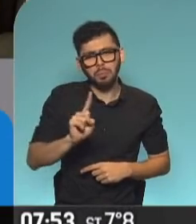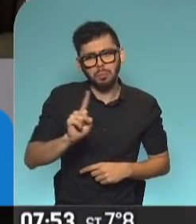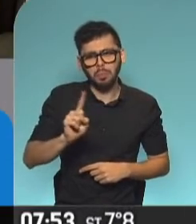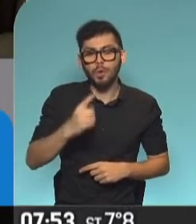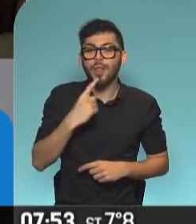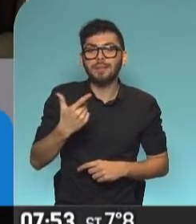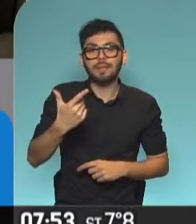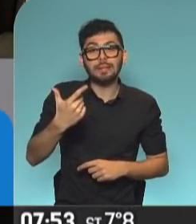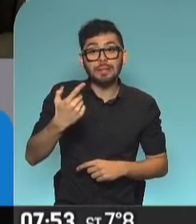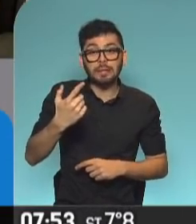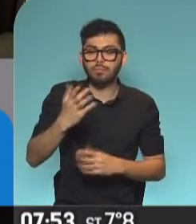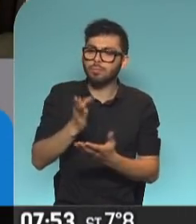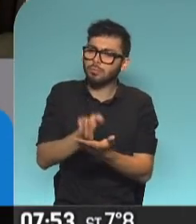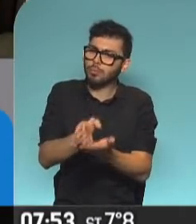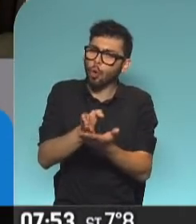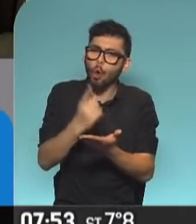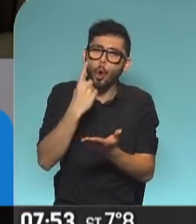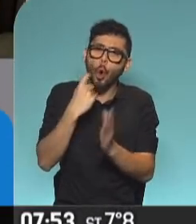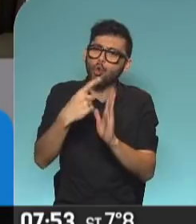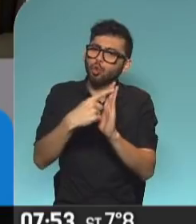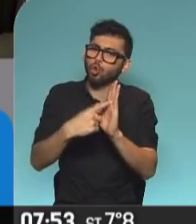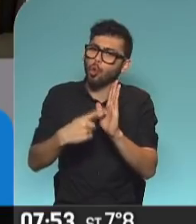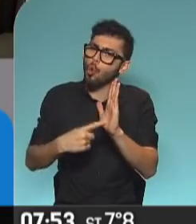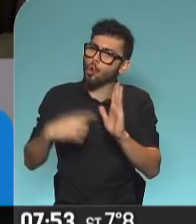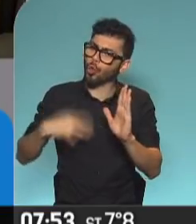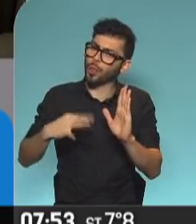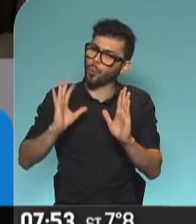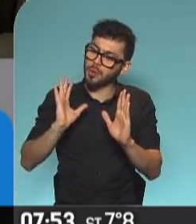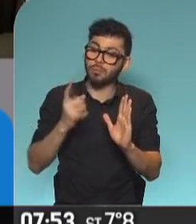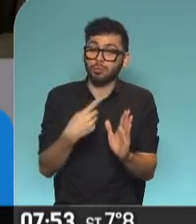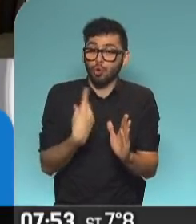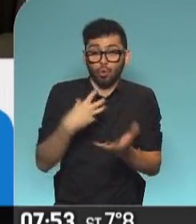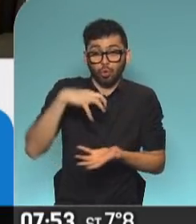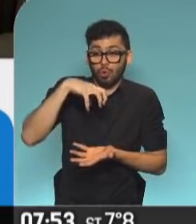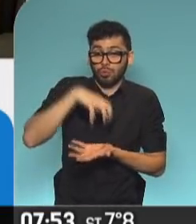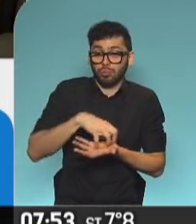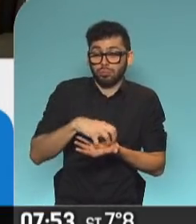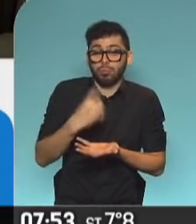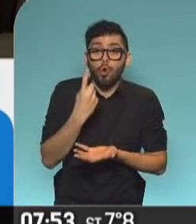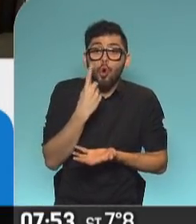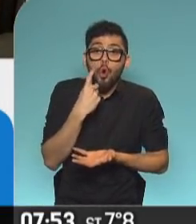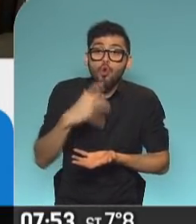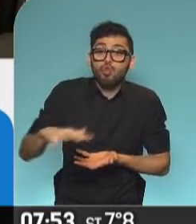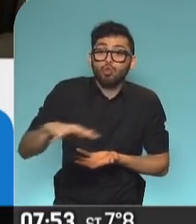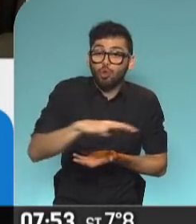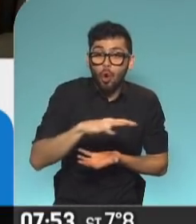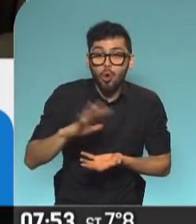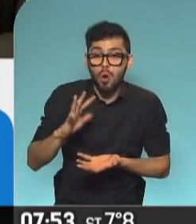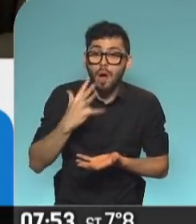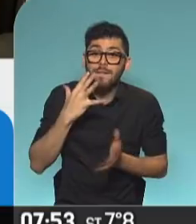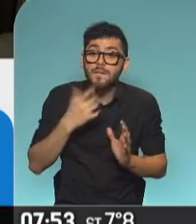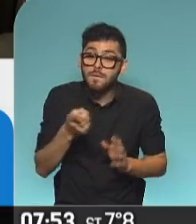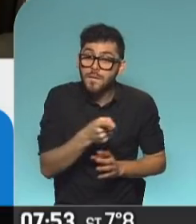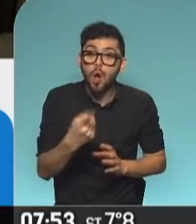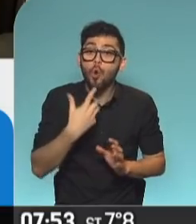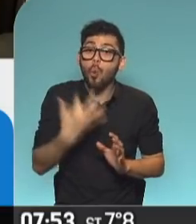manera taxativamente regulada en la legislación, y nosotros tenemos la misión de controlar que celosamente que se cumplan con